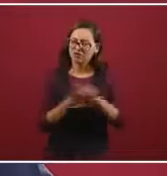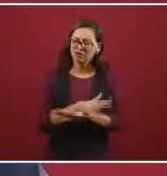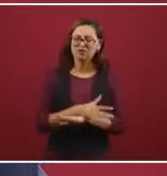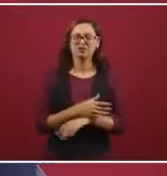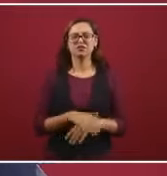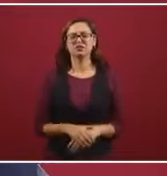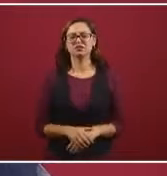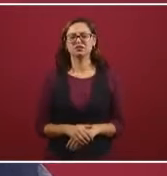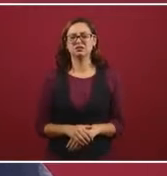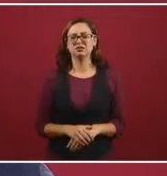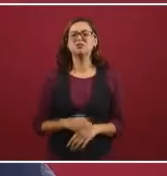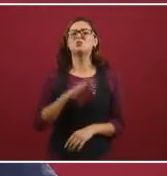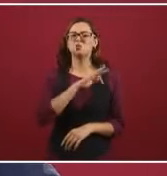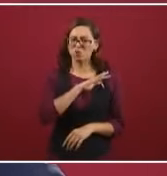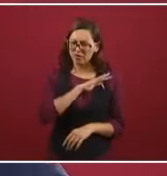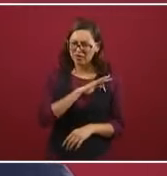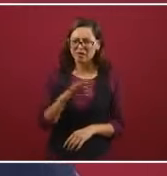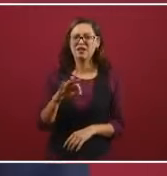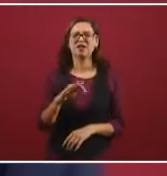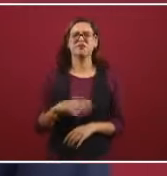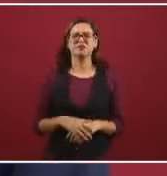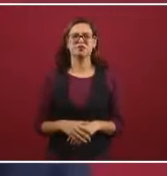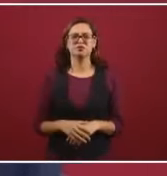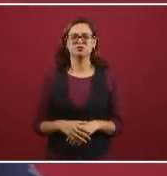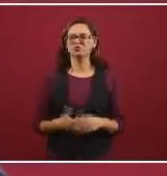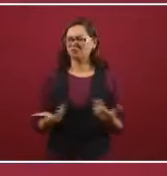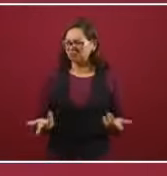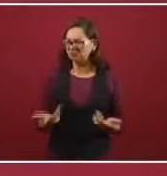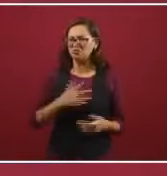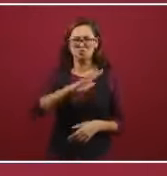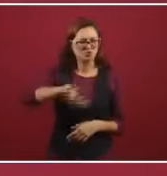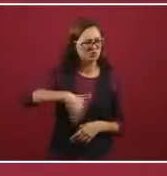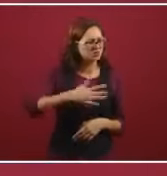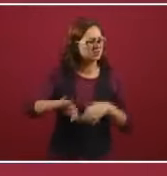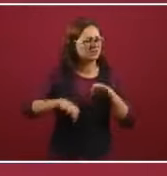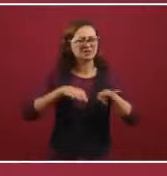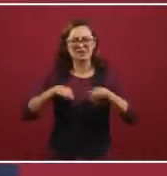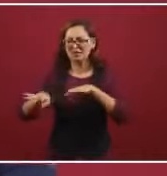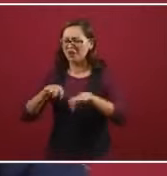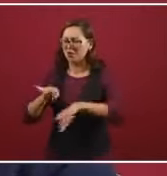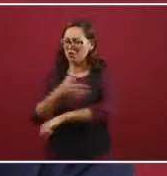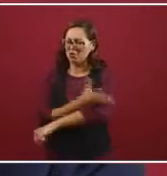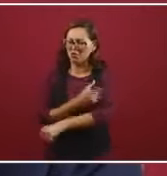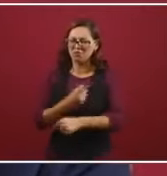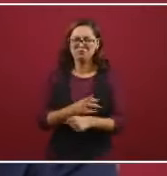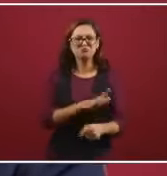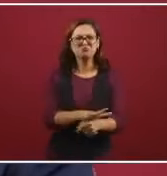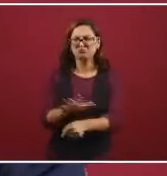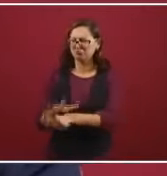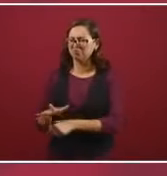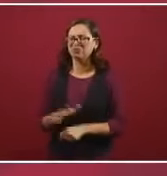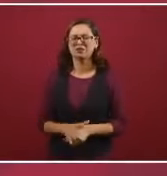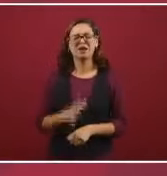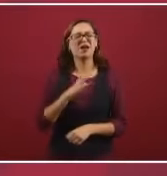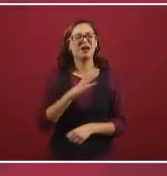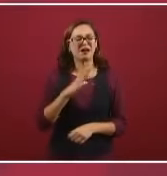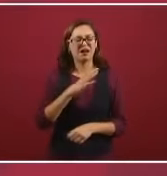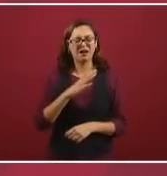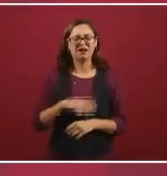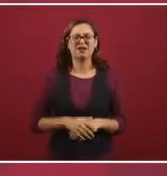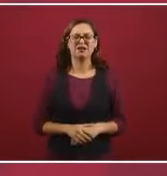forma de tener trabajo y de buscarse la vida honradamente. Y el gobierno